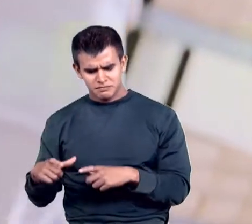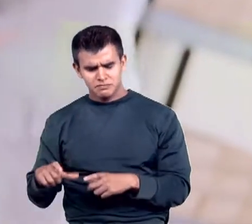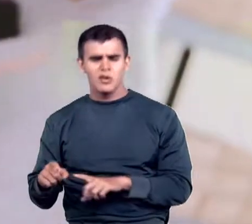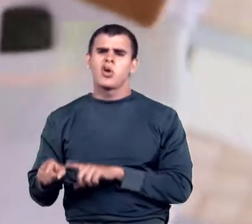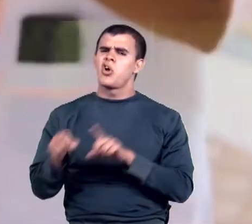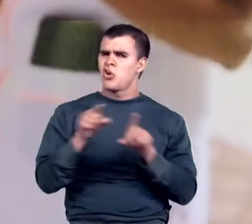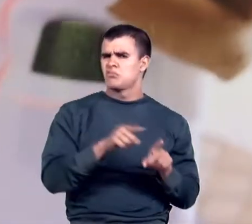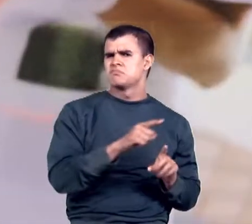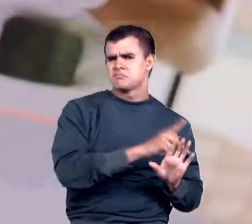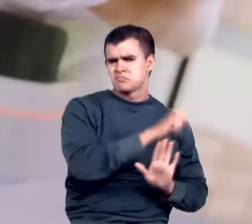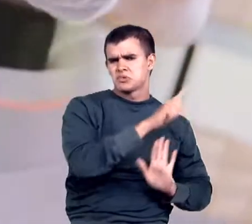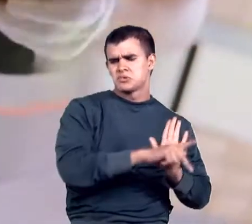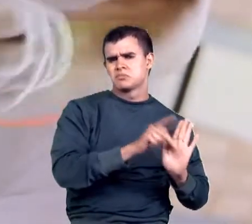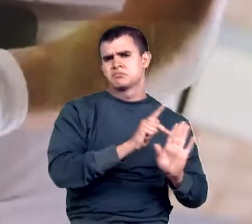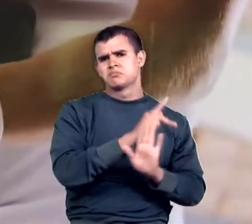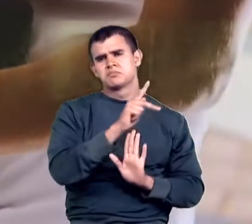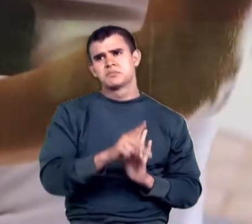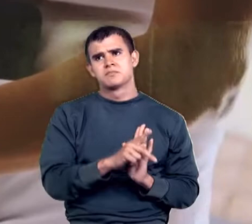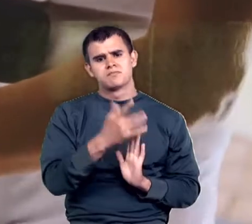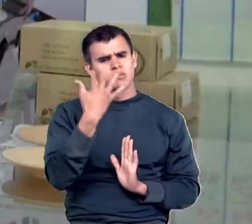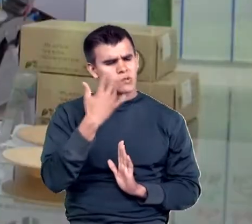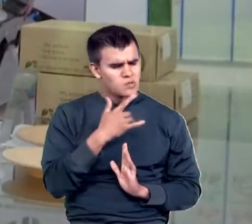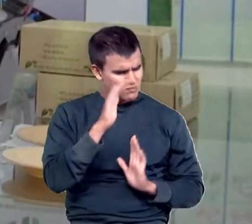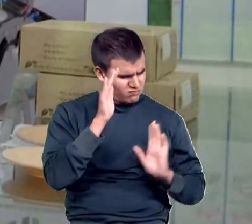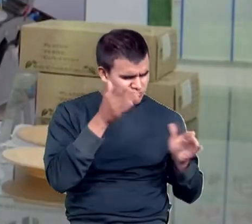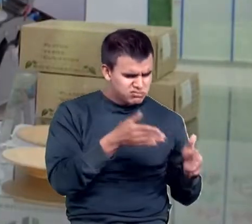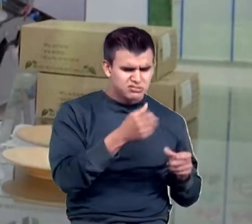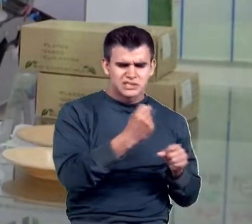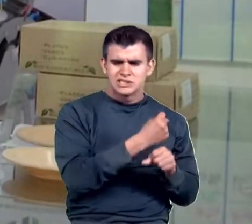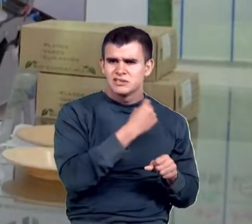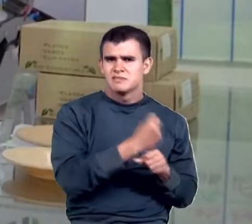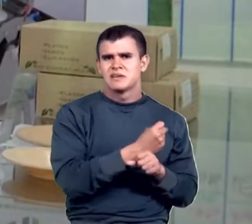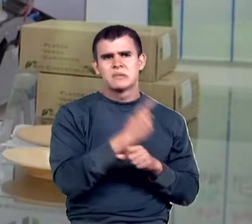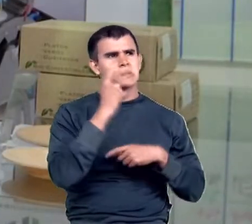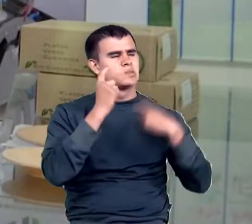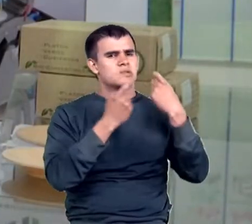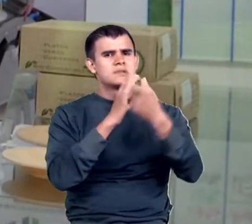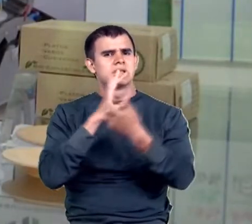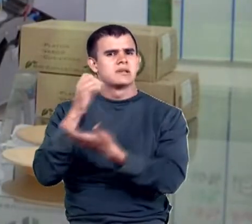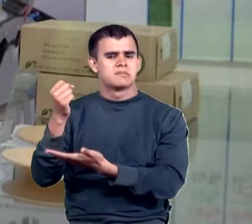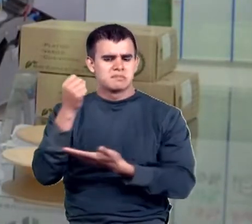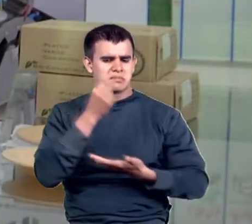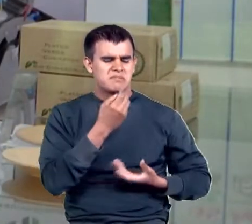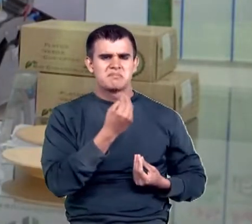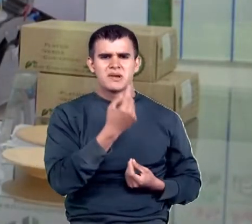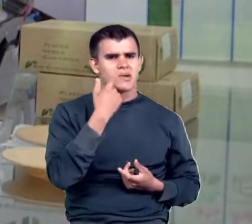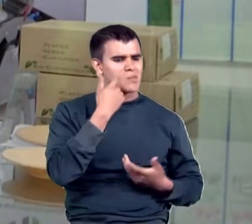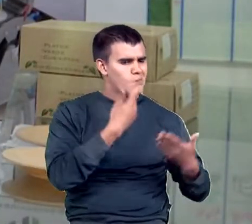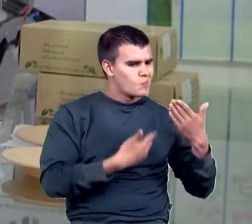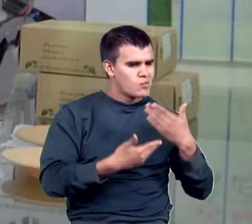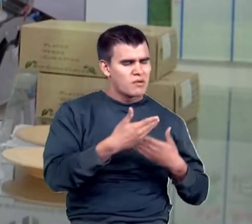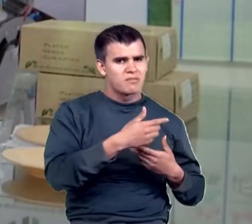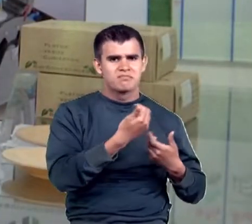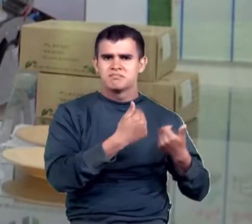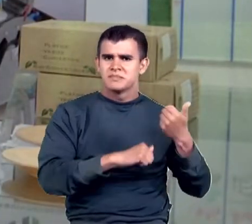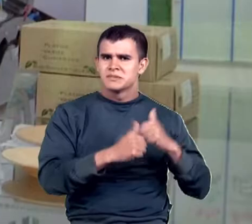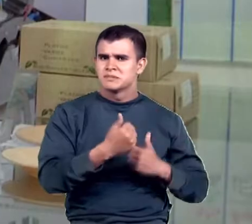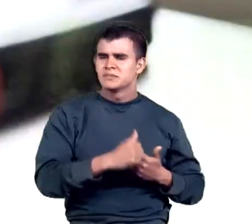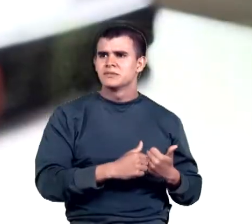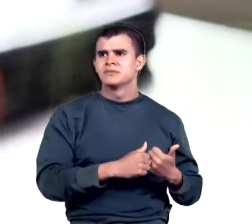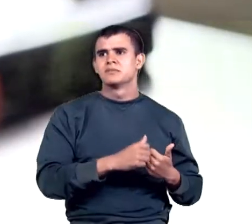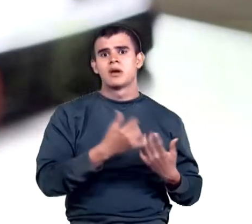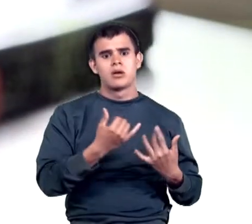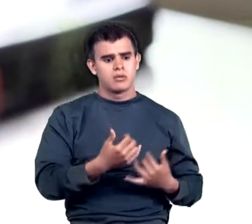van enfocados con el medio ambiente, el cual los estamos cada día también perfeccionando y también buscando recursos para hacer esos